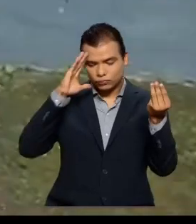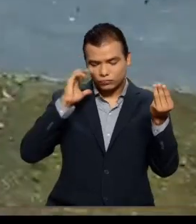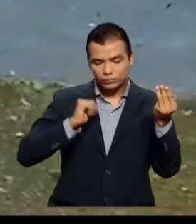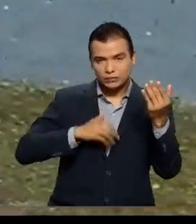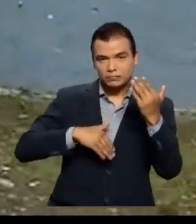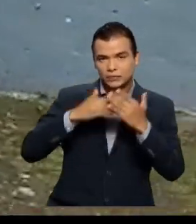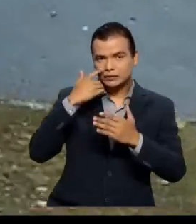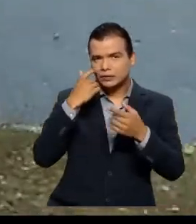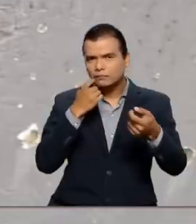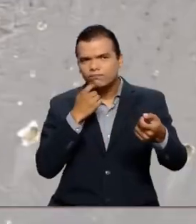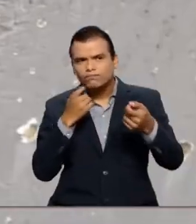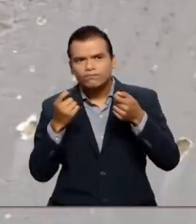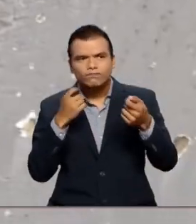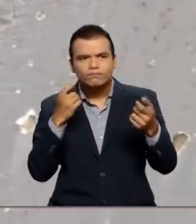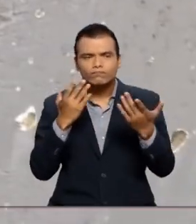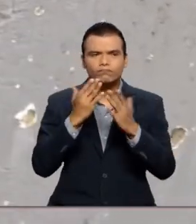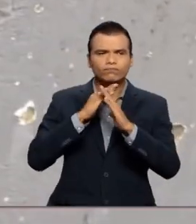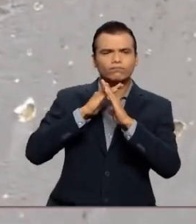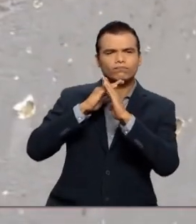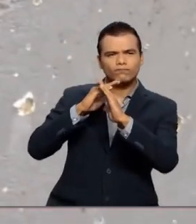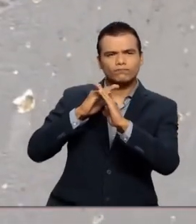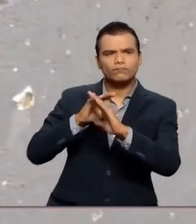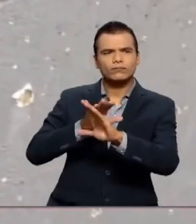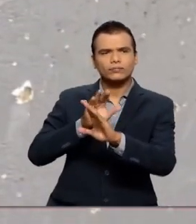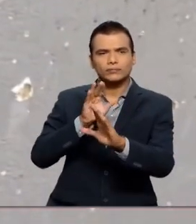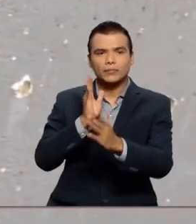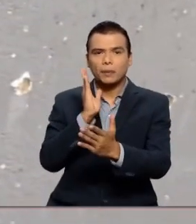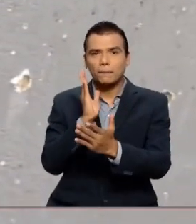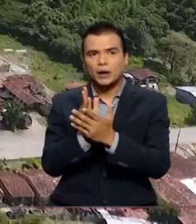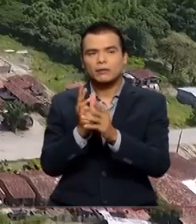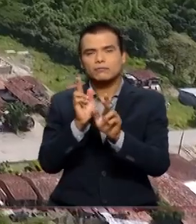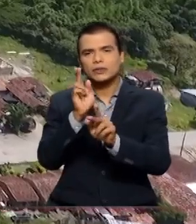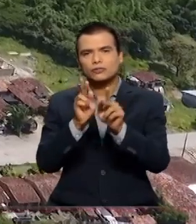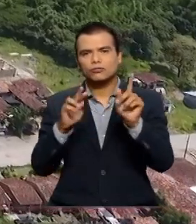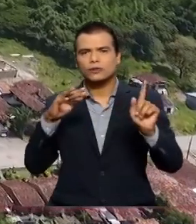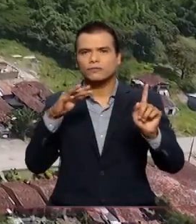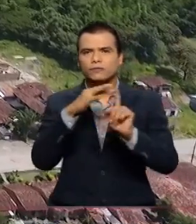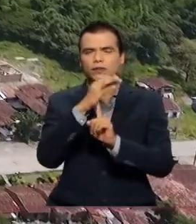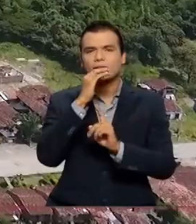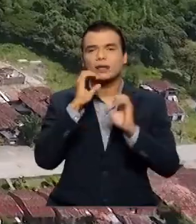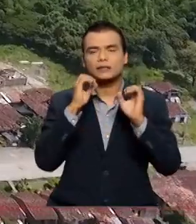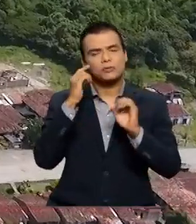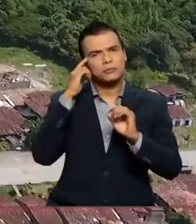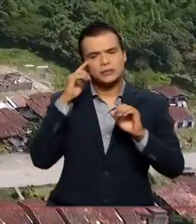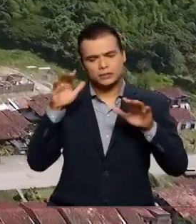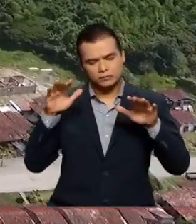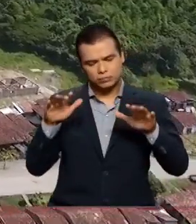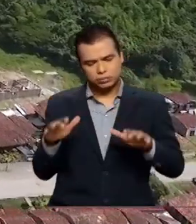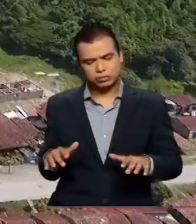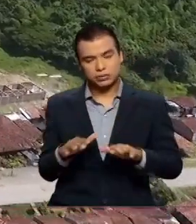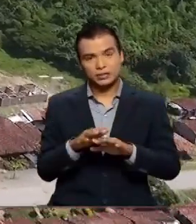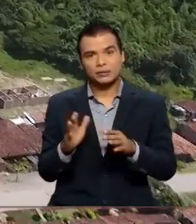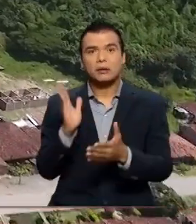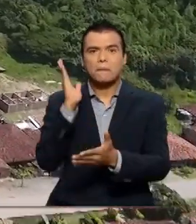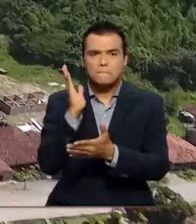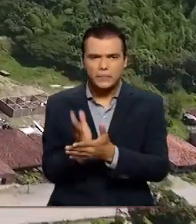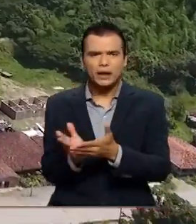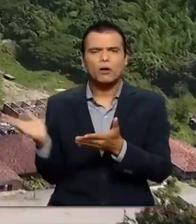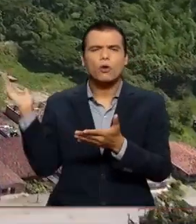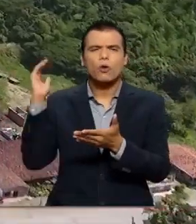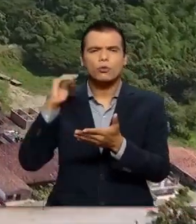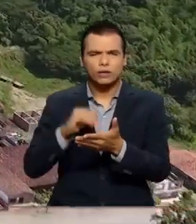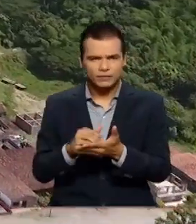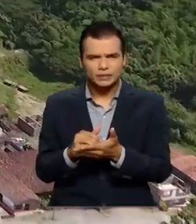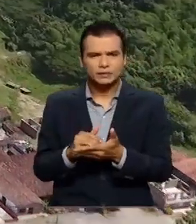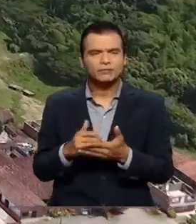los protocolos para repelerlo y por fortuna no se reportaron heridos. Cuando la situación parecía calmarse, otro atentado se reportó por parte de